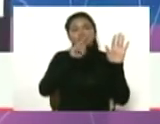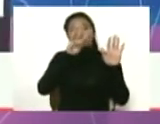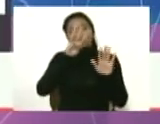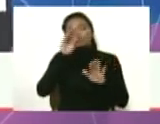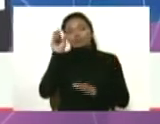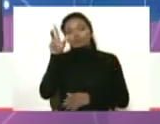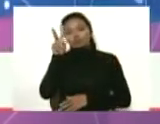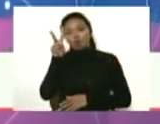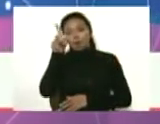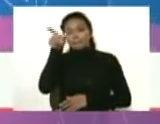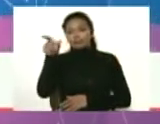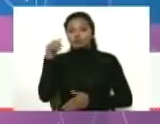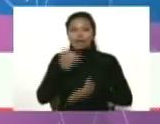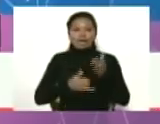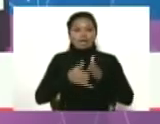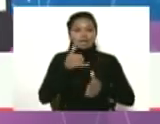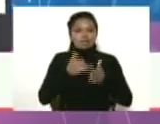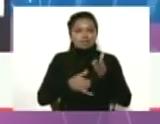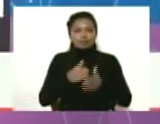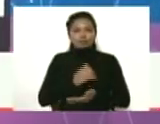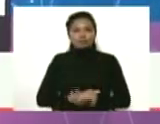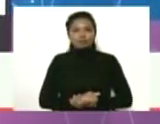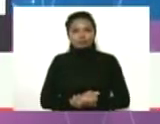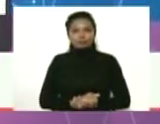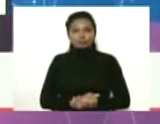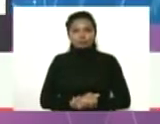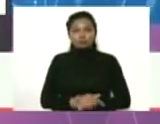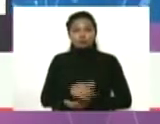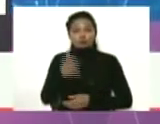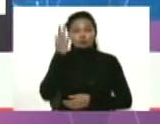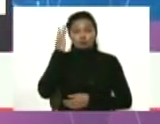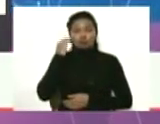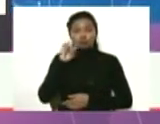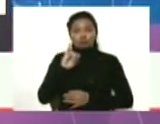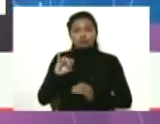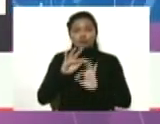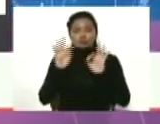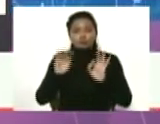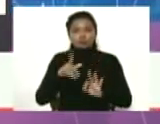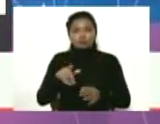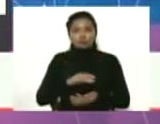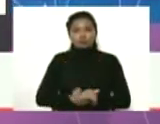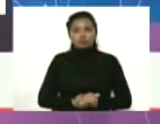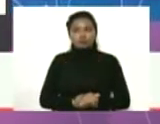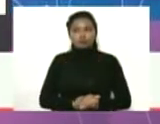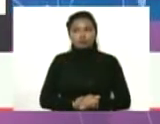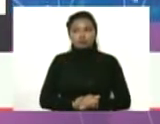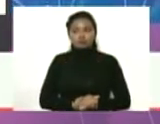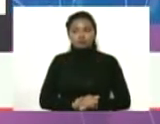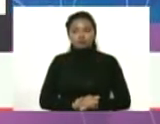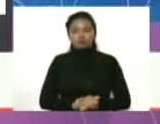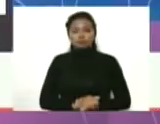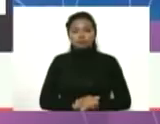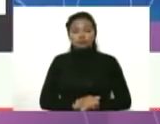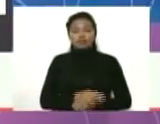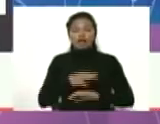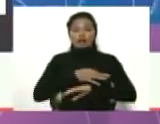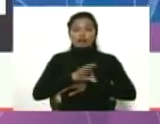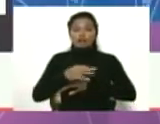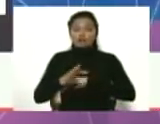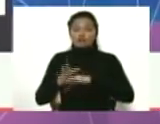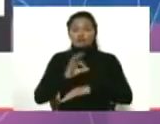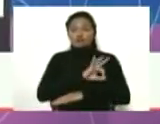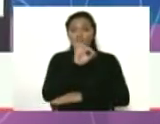486.742 milicianos registrados. Sepa usted, mi comandante en jefe, que esta región de milicia